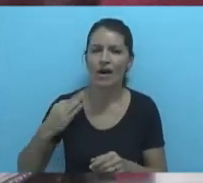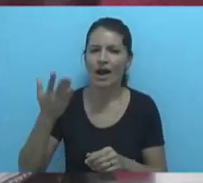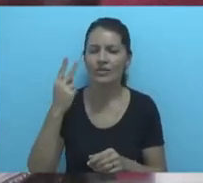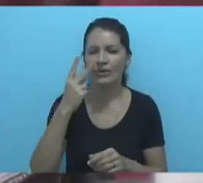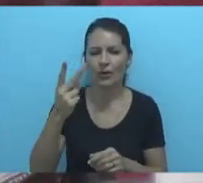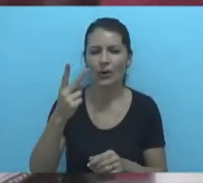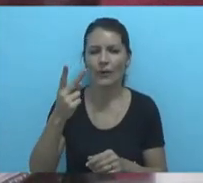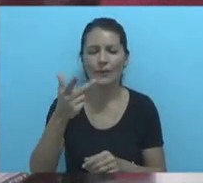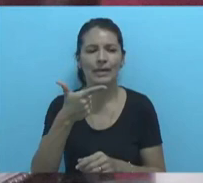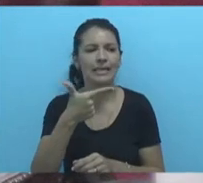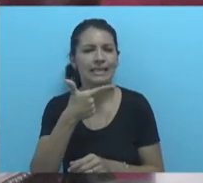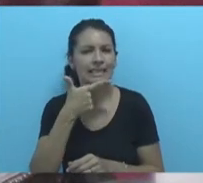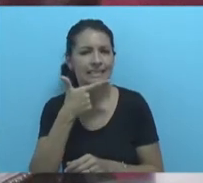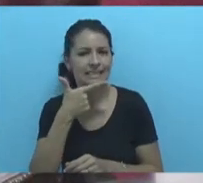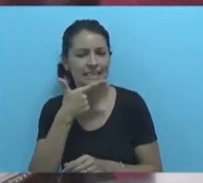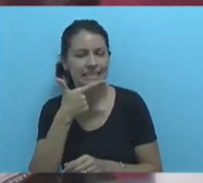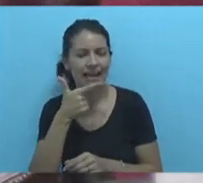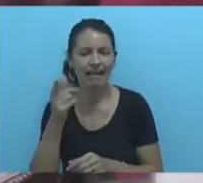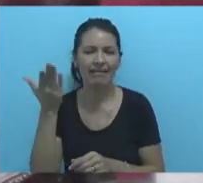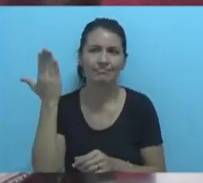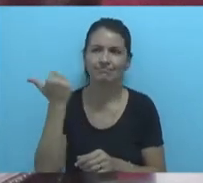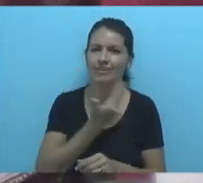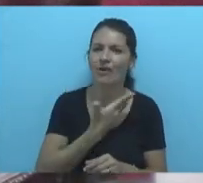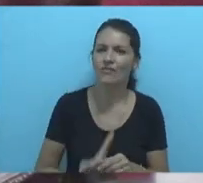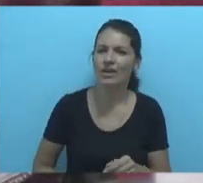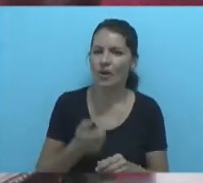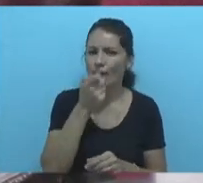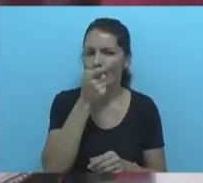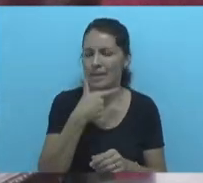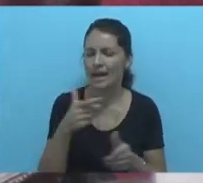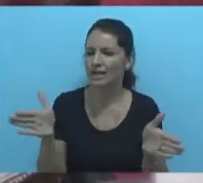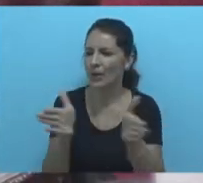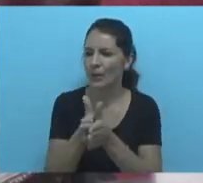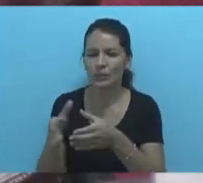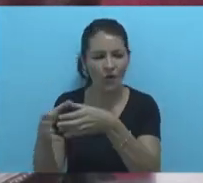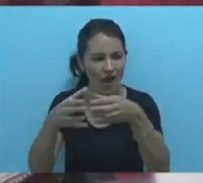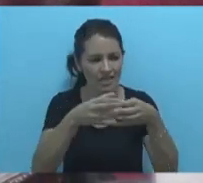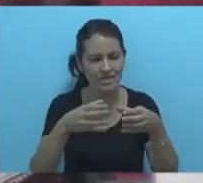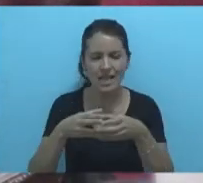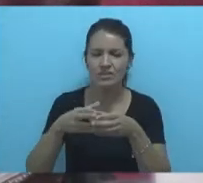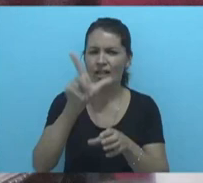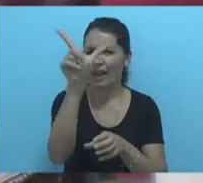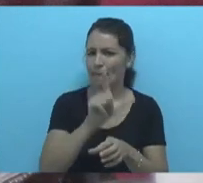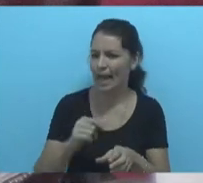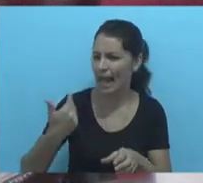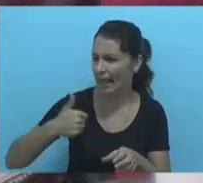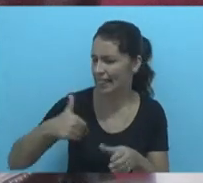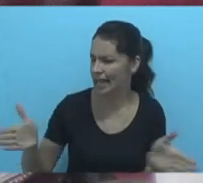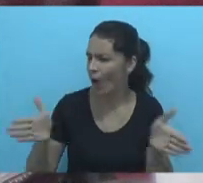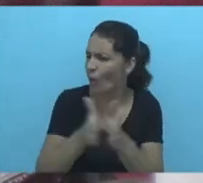del presidente Mauricio Macri, en donde en conjunto con organizaciones sociales de nuestro país trabajaron en el